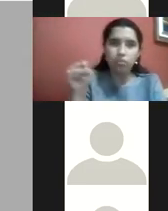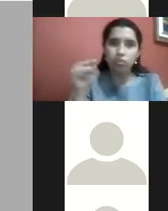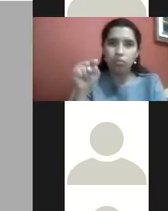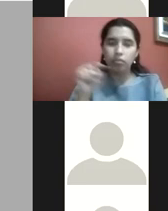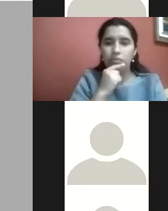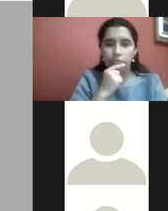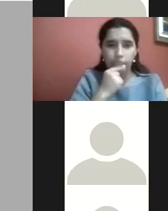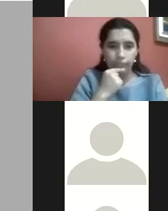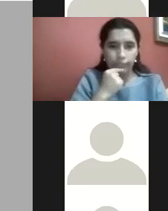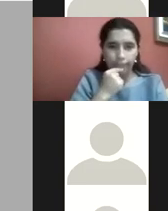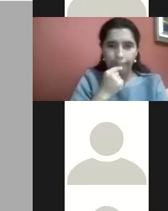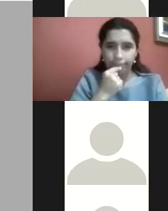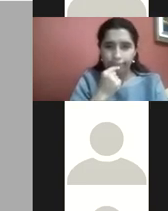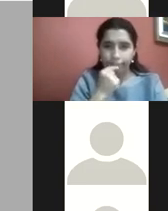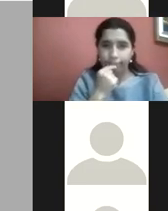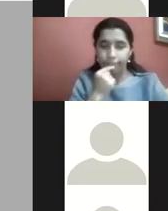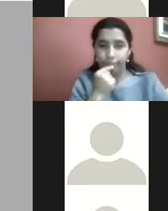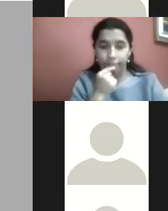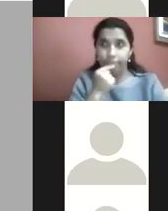Bien, ahora